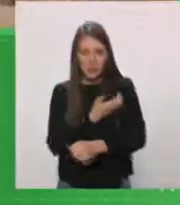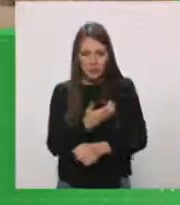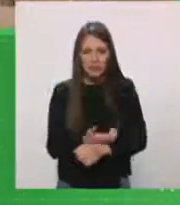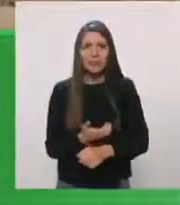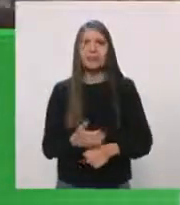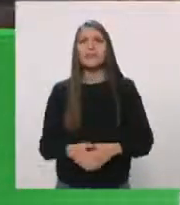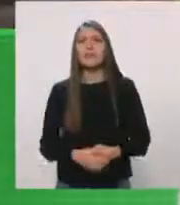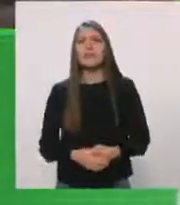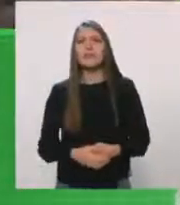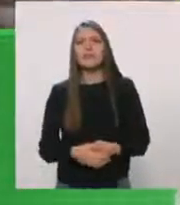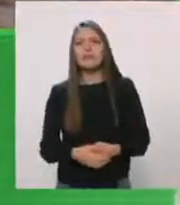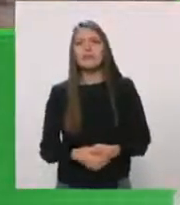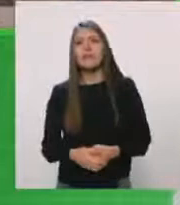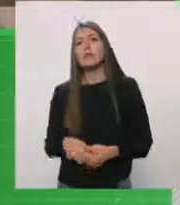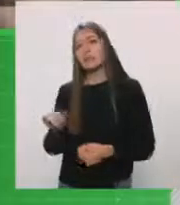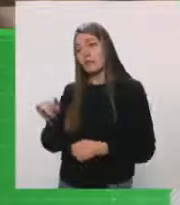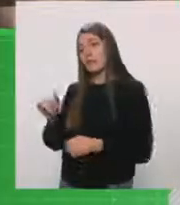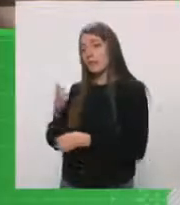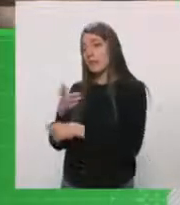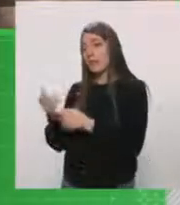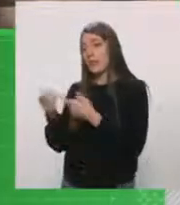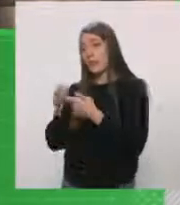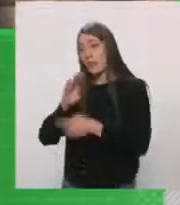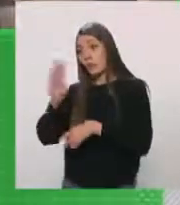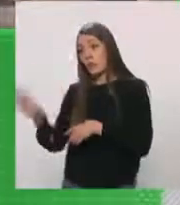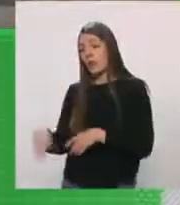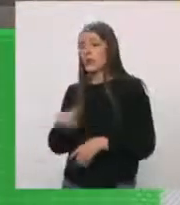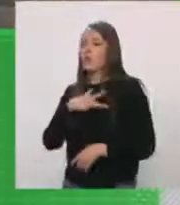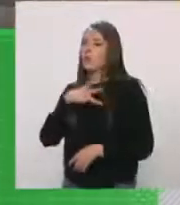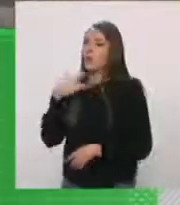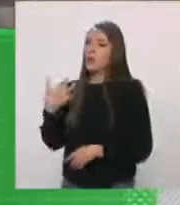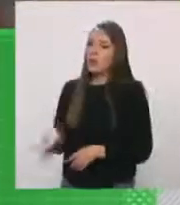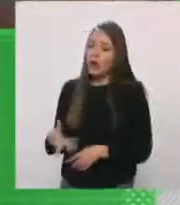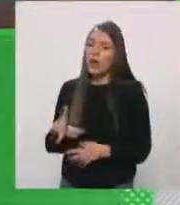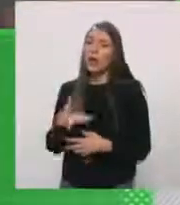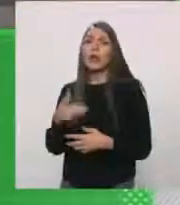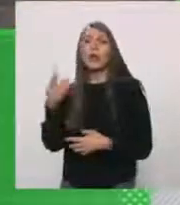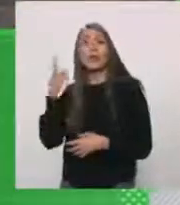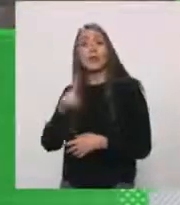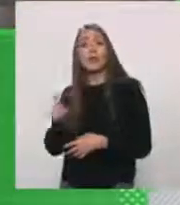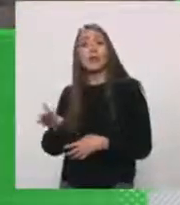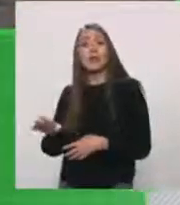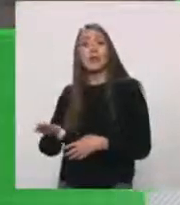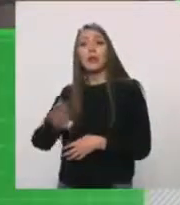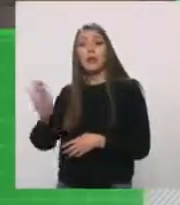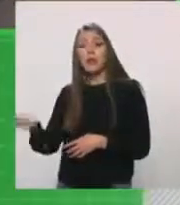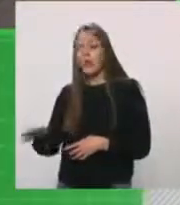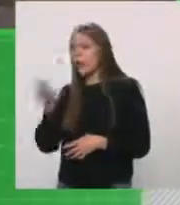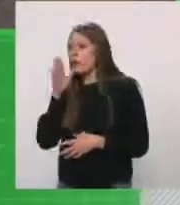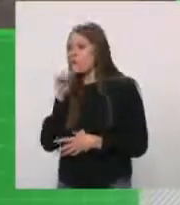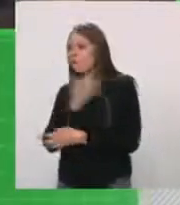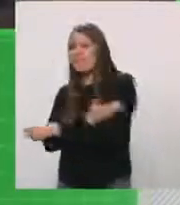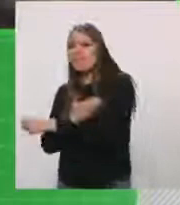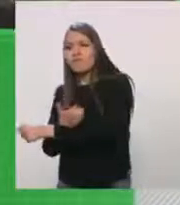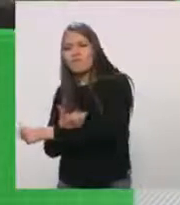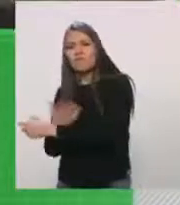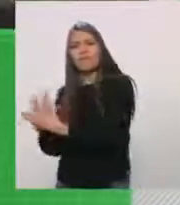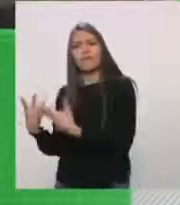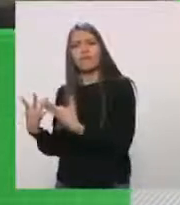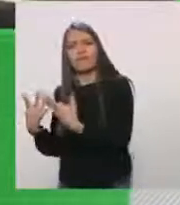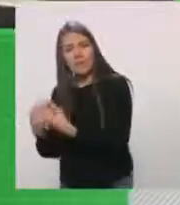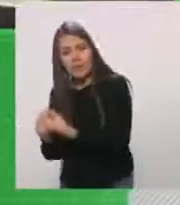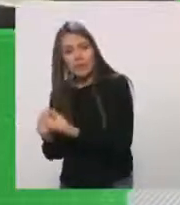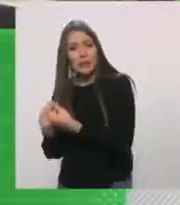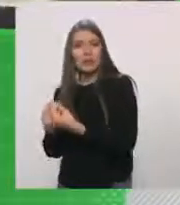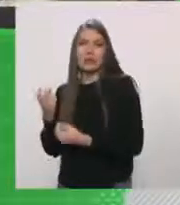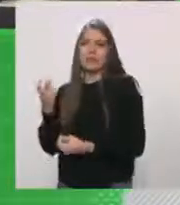Acompañados, porque de por sí la pérdida es dura, pero perder a un ser querido sin poderlo acompañar, sin poder estar cerca,